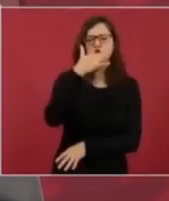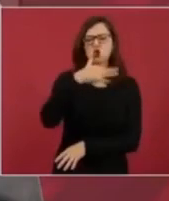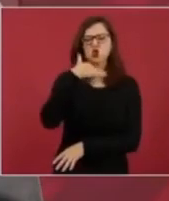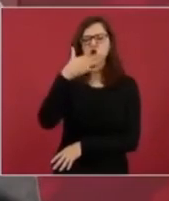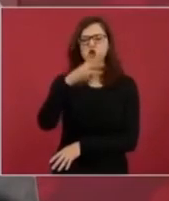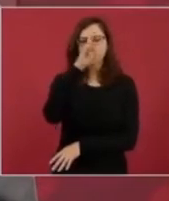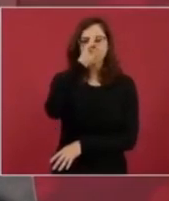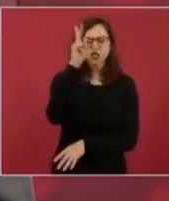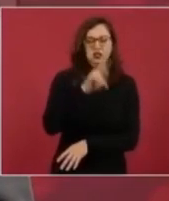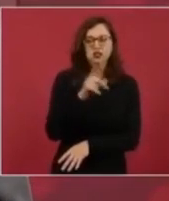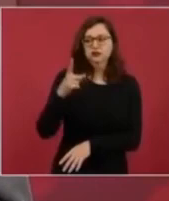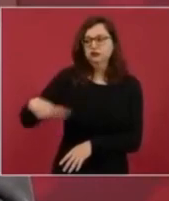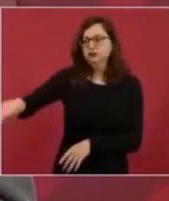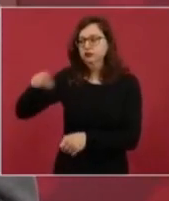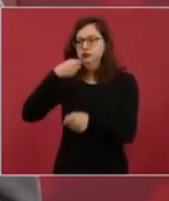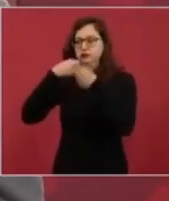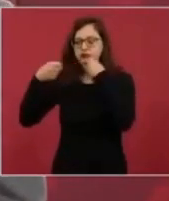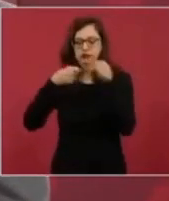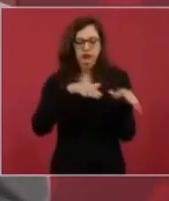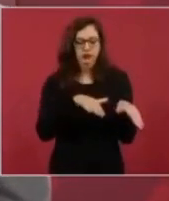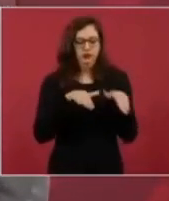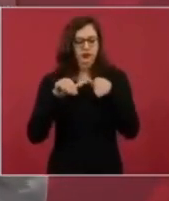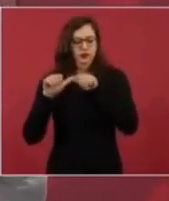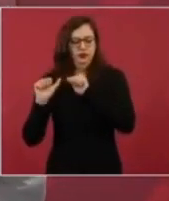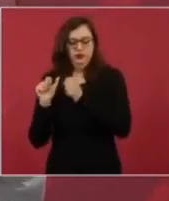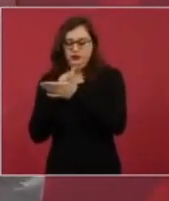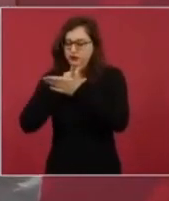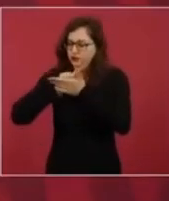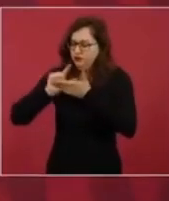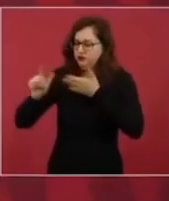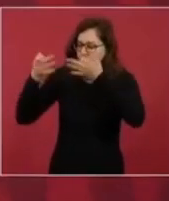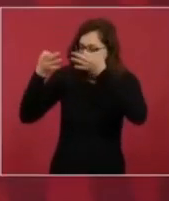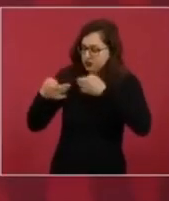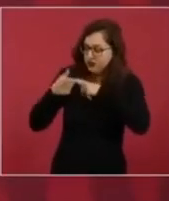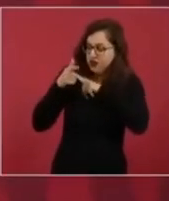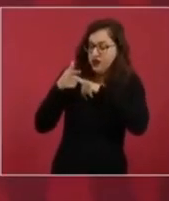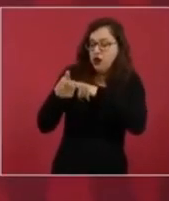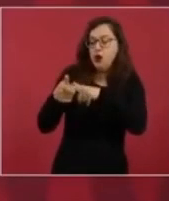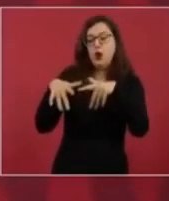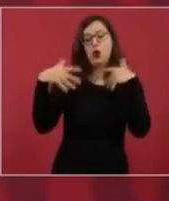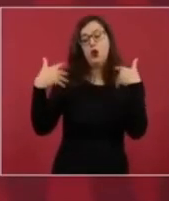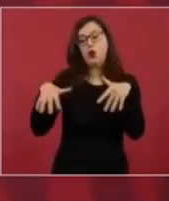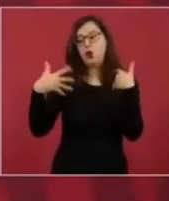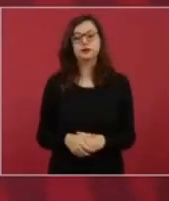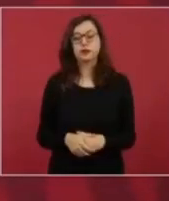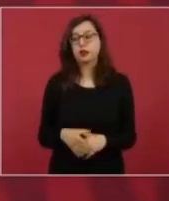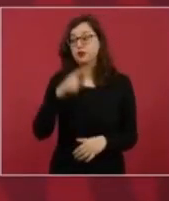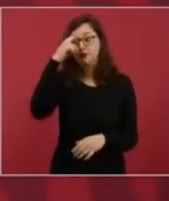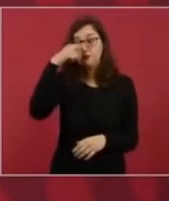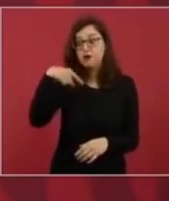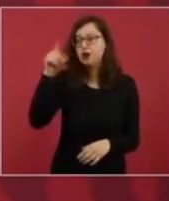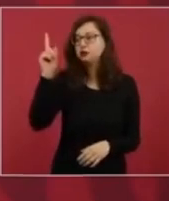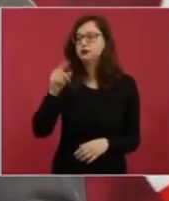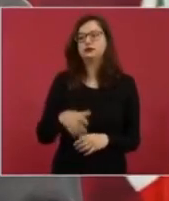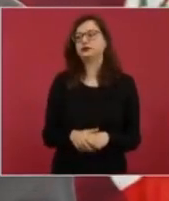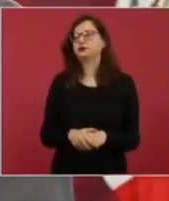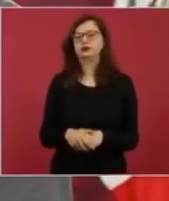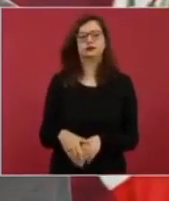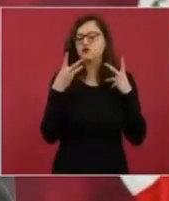y no era fácil porque durante todo el periodo neoliberal era